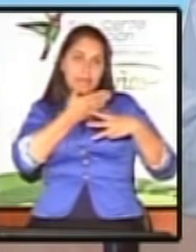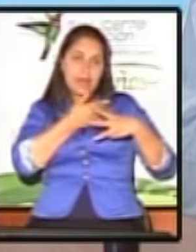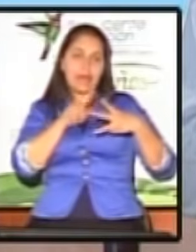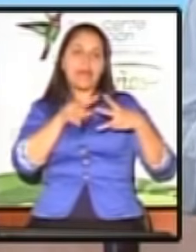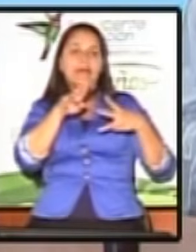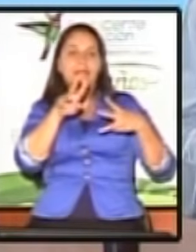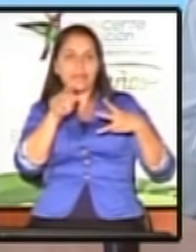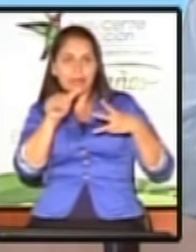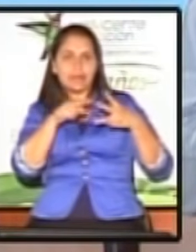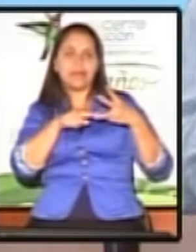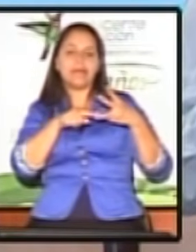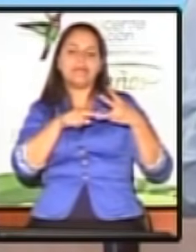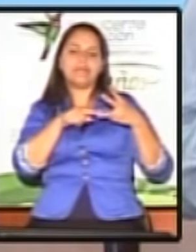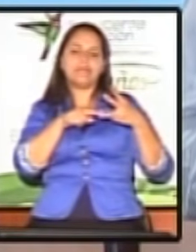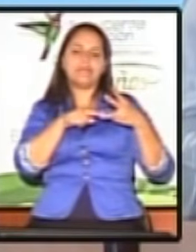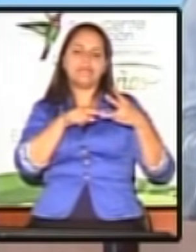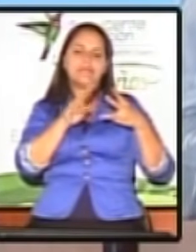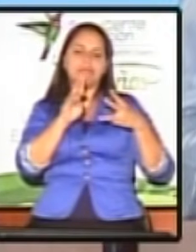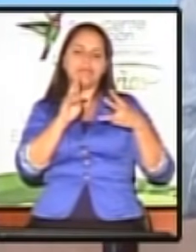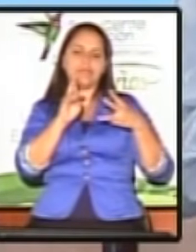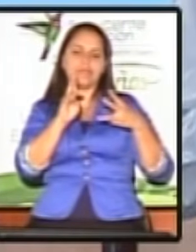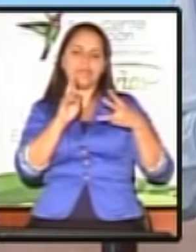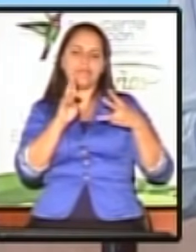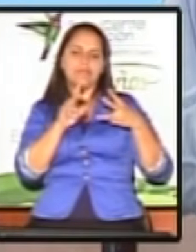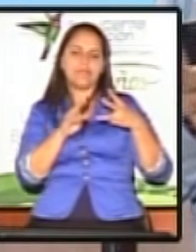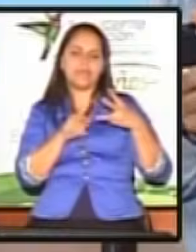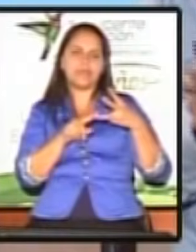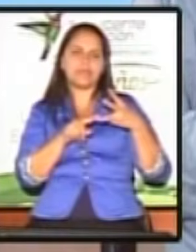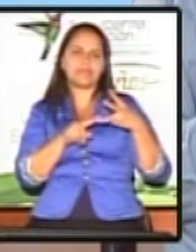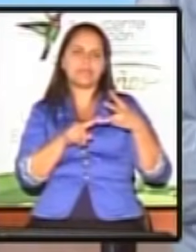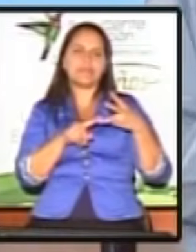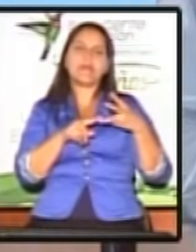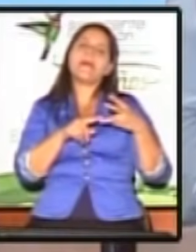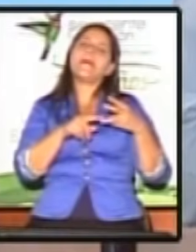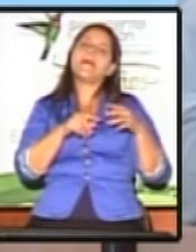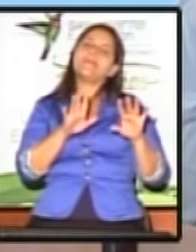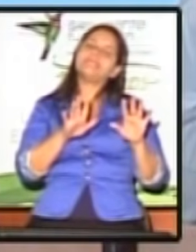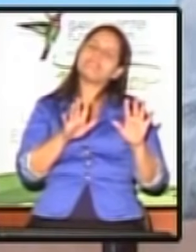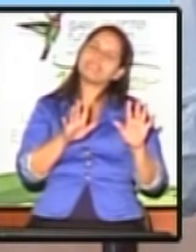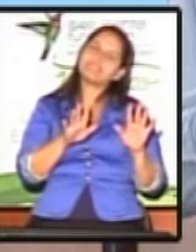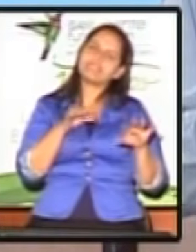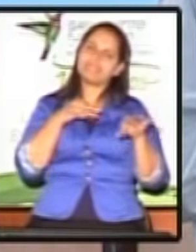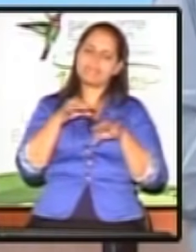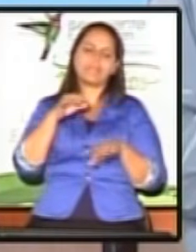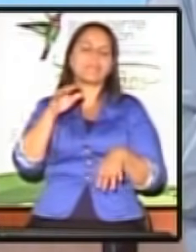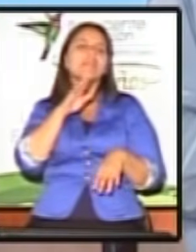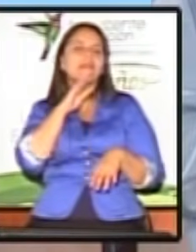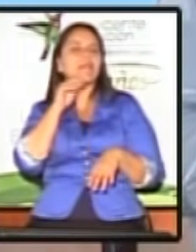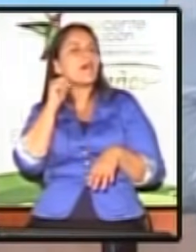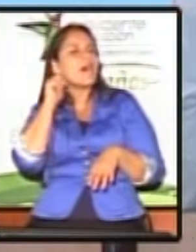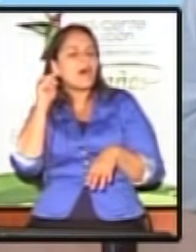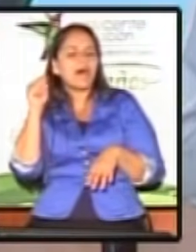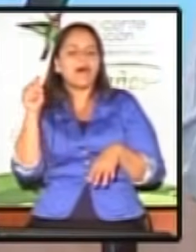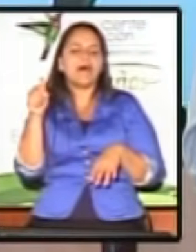o sea, dícese, la representación femenina de nuestra especie, es cuidar a través del